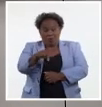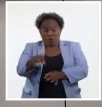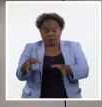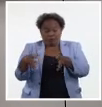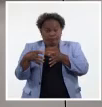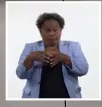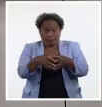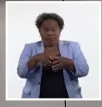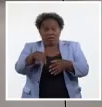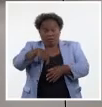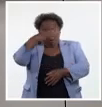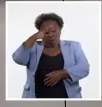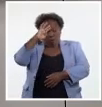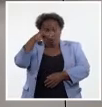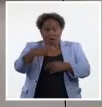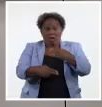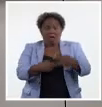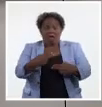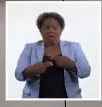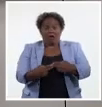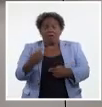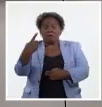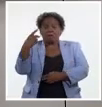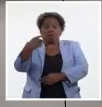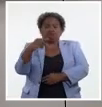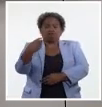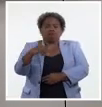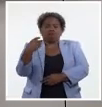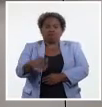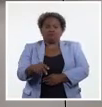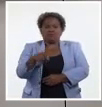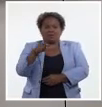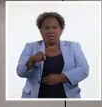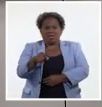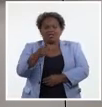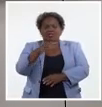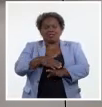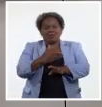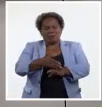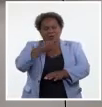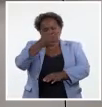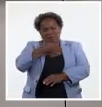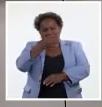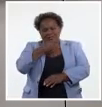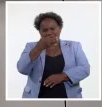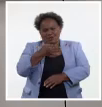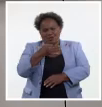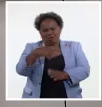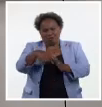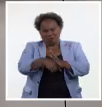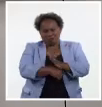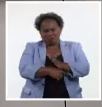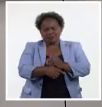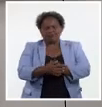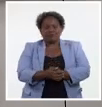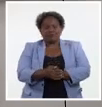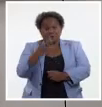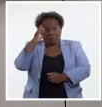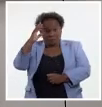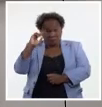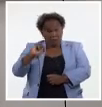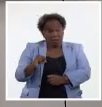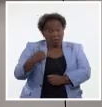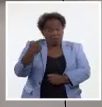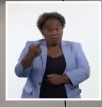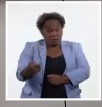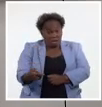mayor de las Antillas realizará su primer entrenamiento, sobre los cuales tendremos más detalles en próximos espacios. Recordemos que mañana será el